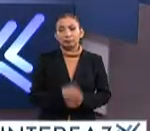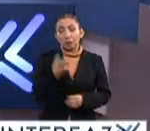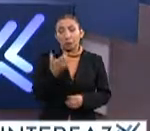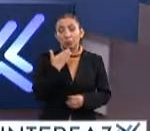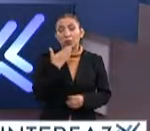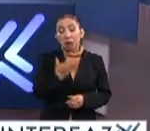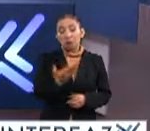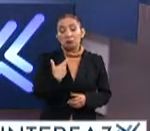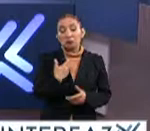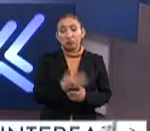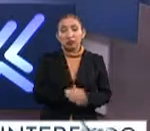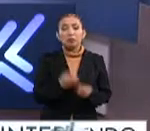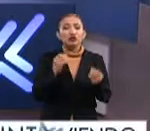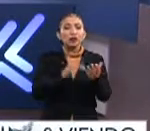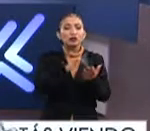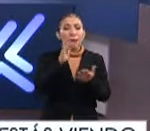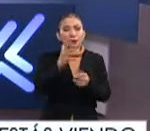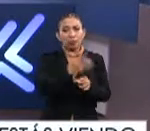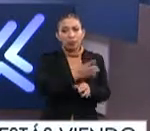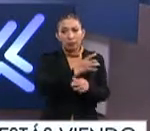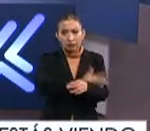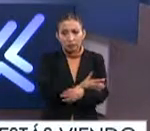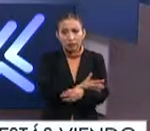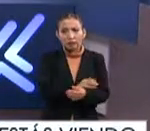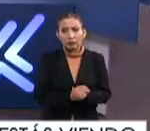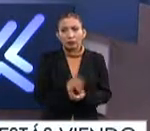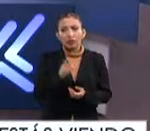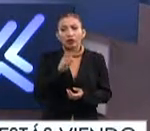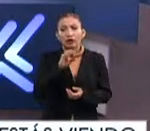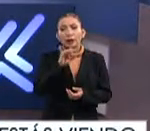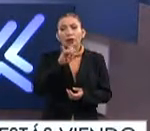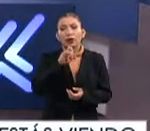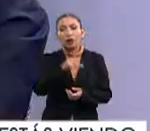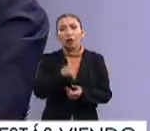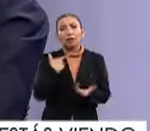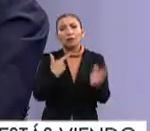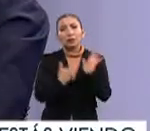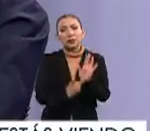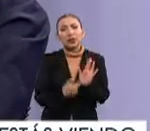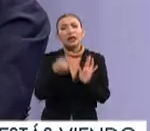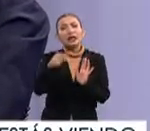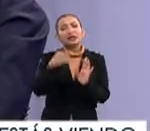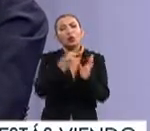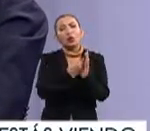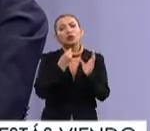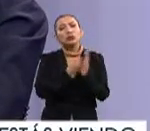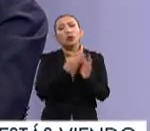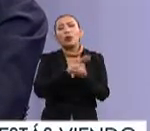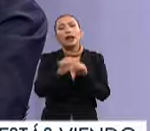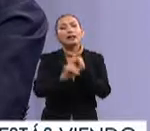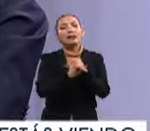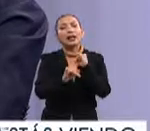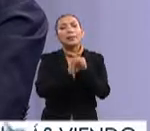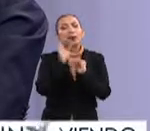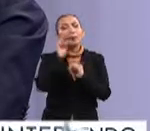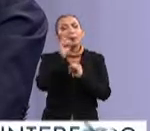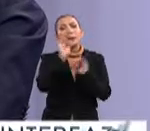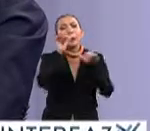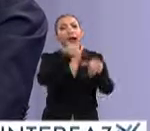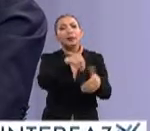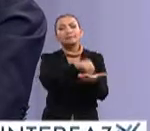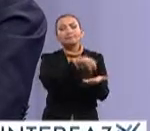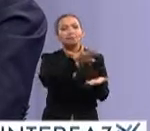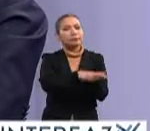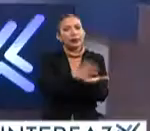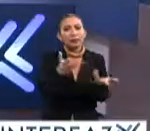muy loable. Muchísimas gracias por acompañarnos, doctor Imanol, y presentarnos pues este MOOC. ¿En qué páginas pueden acceder para